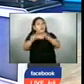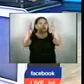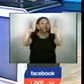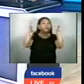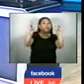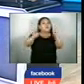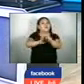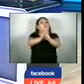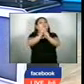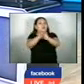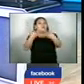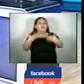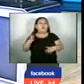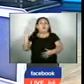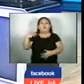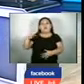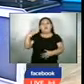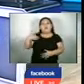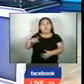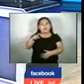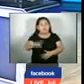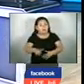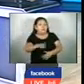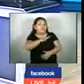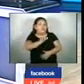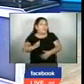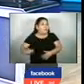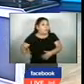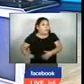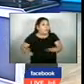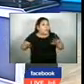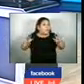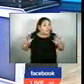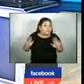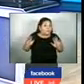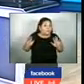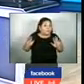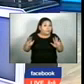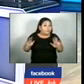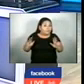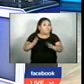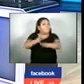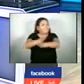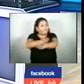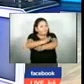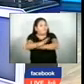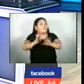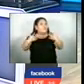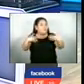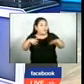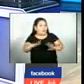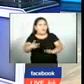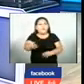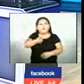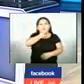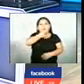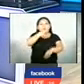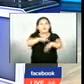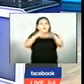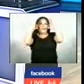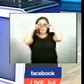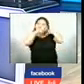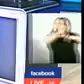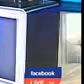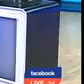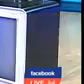que ha vivido nuestro país por esta enfermedad. Pero sin más preámbulos, vamos a comenzar con nuestra emisión estelar.